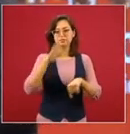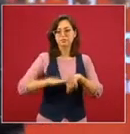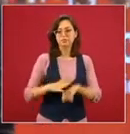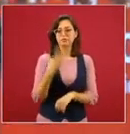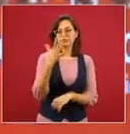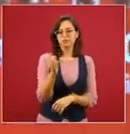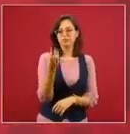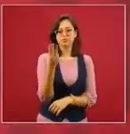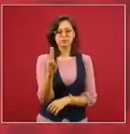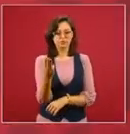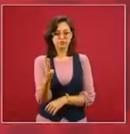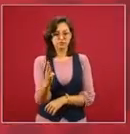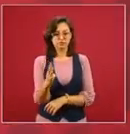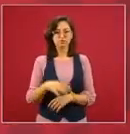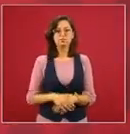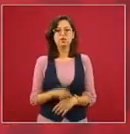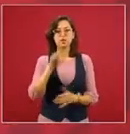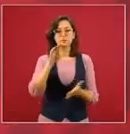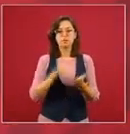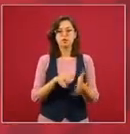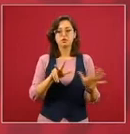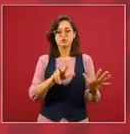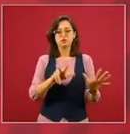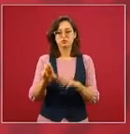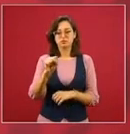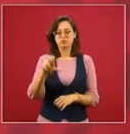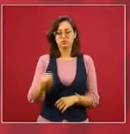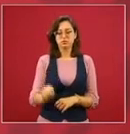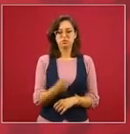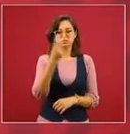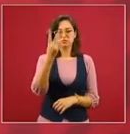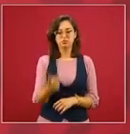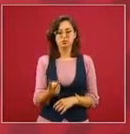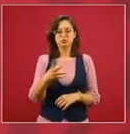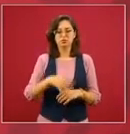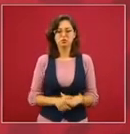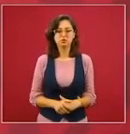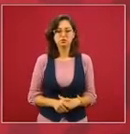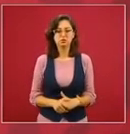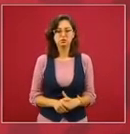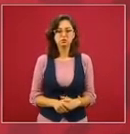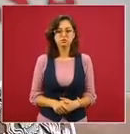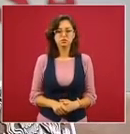de mayo de 1862, la batalla de Puebla.